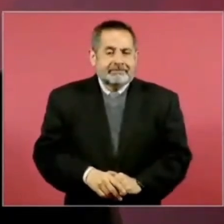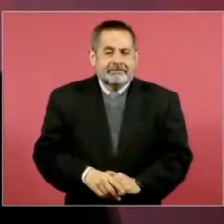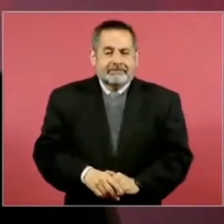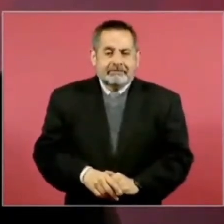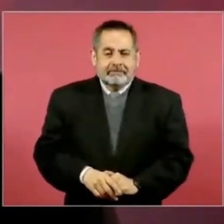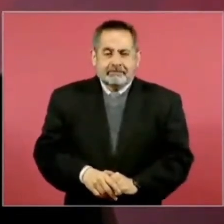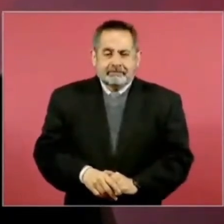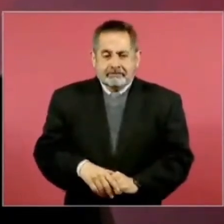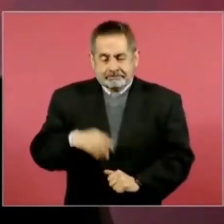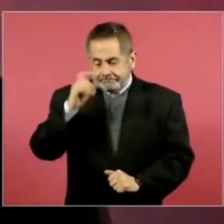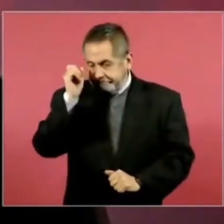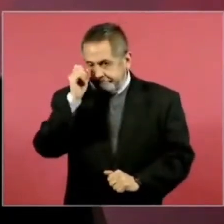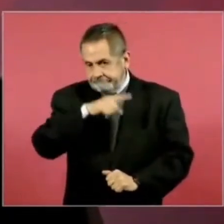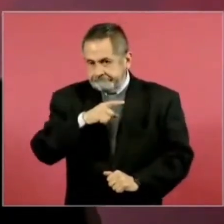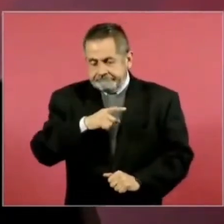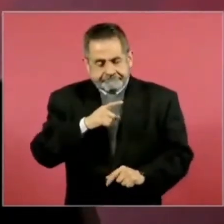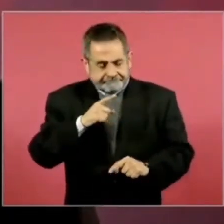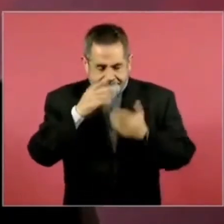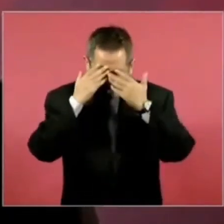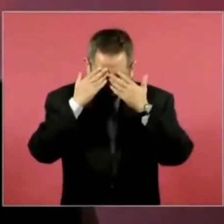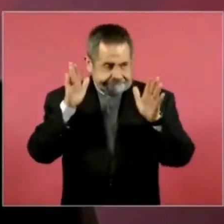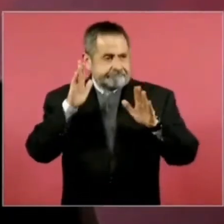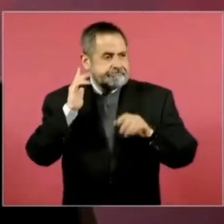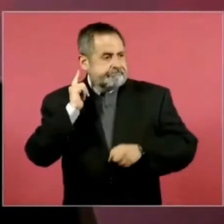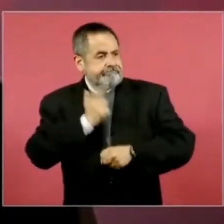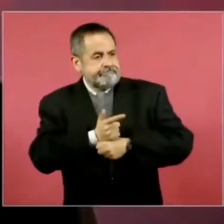cuesta mucho trabajo